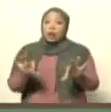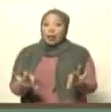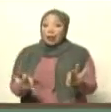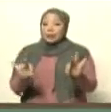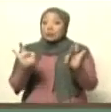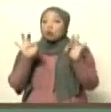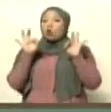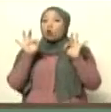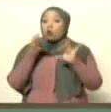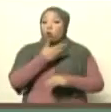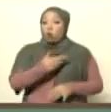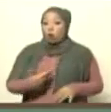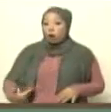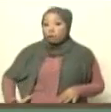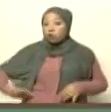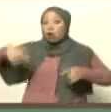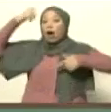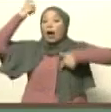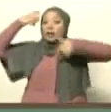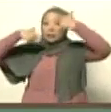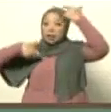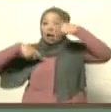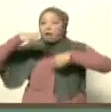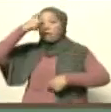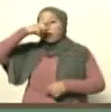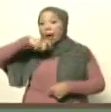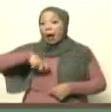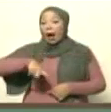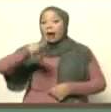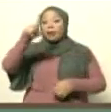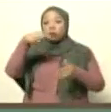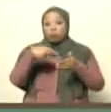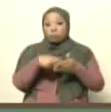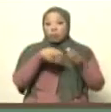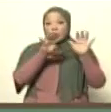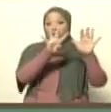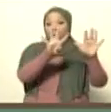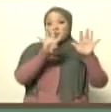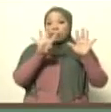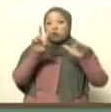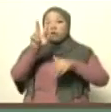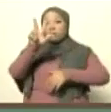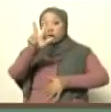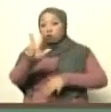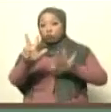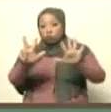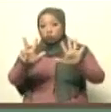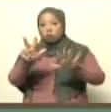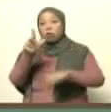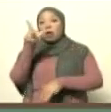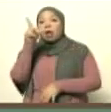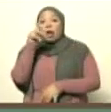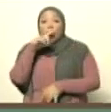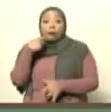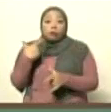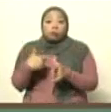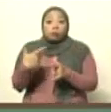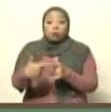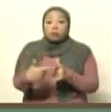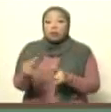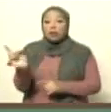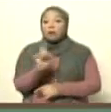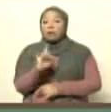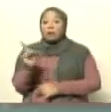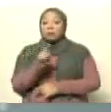en el año 98, diciembre del 98. Luego, ustedes saben que aquí en Venezuela durante más